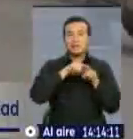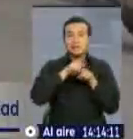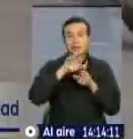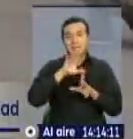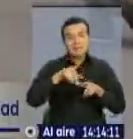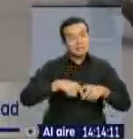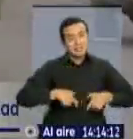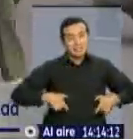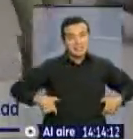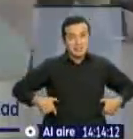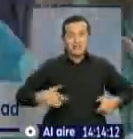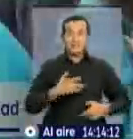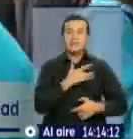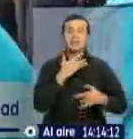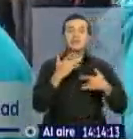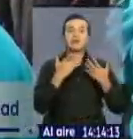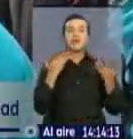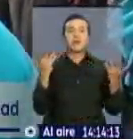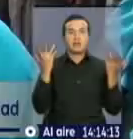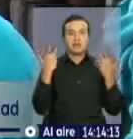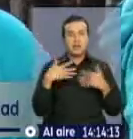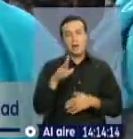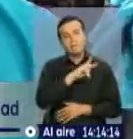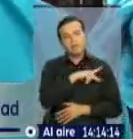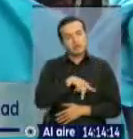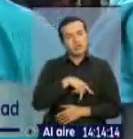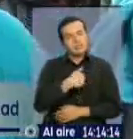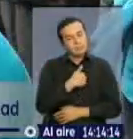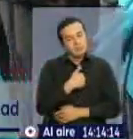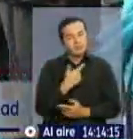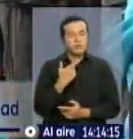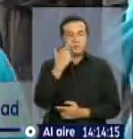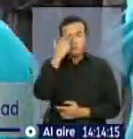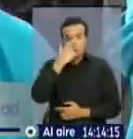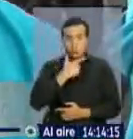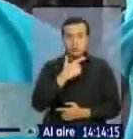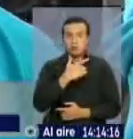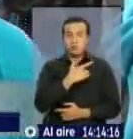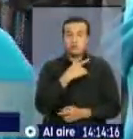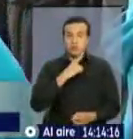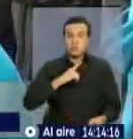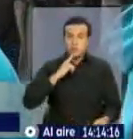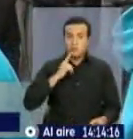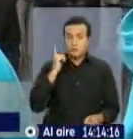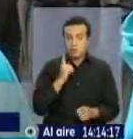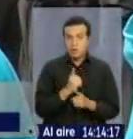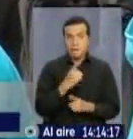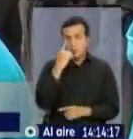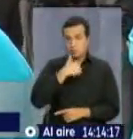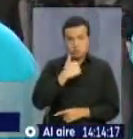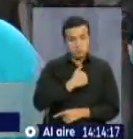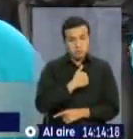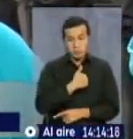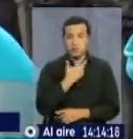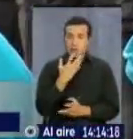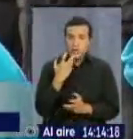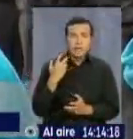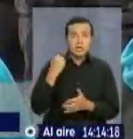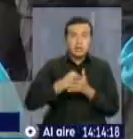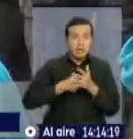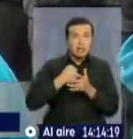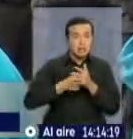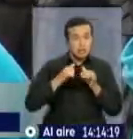motivó. Prácticamente podemos decir que está en uno. Si uno tiene la predisposición, las ganas de